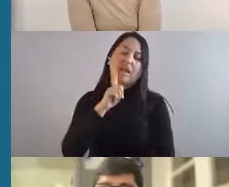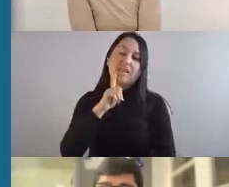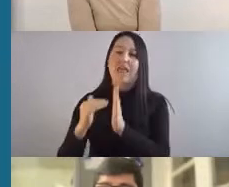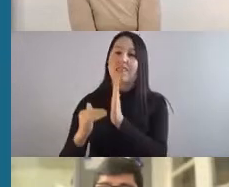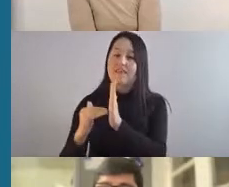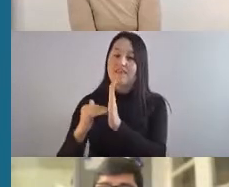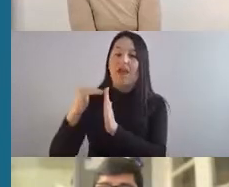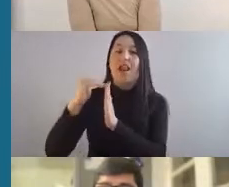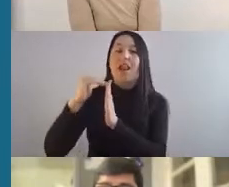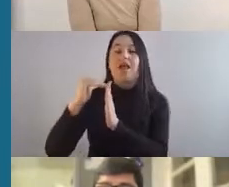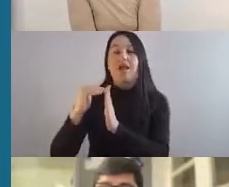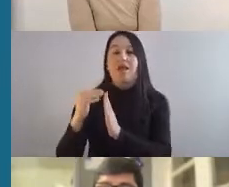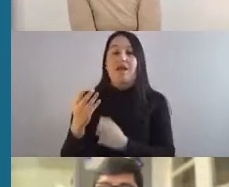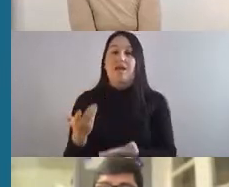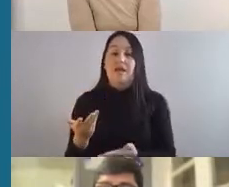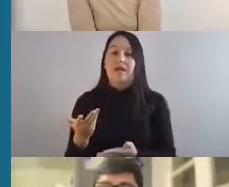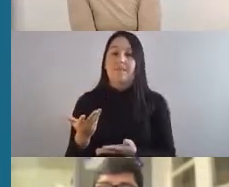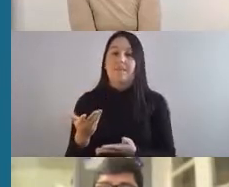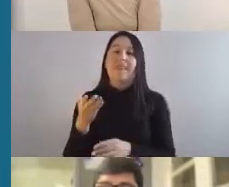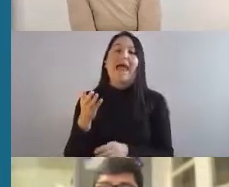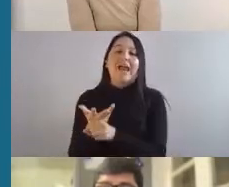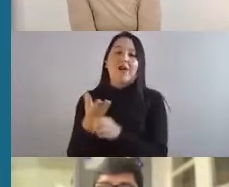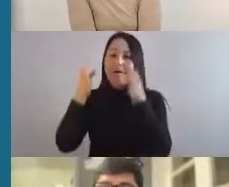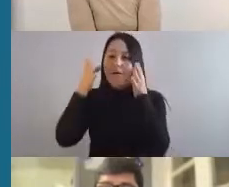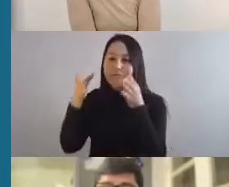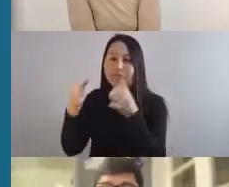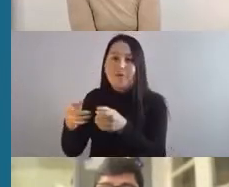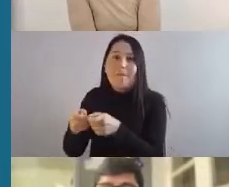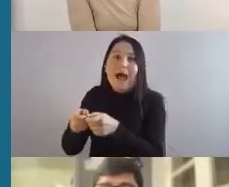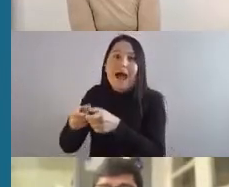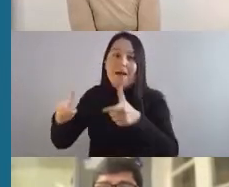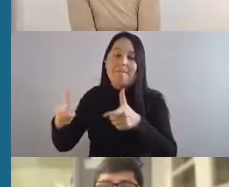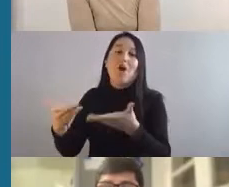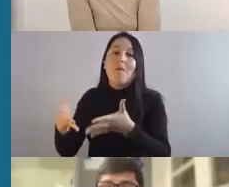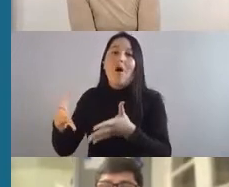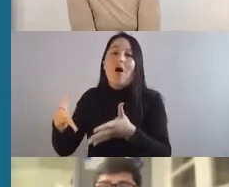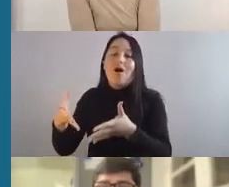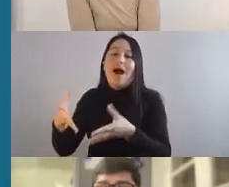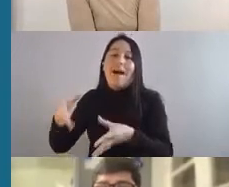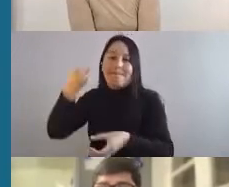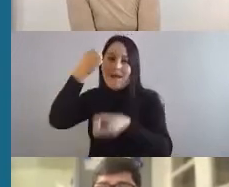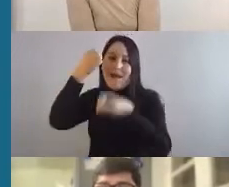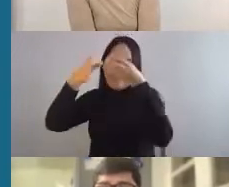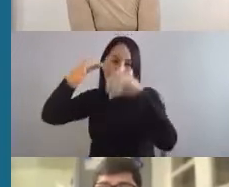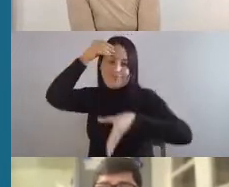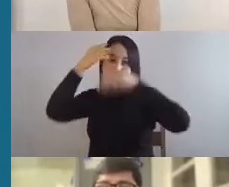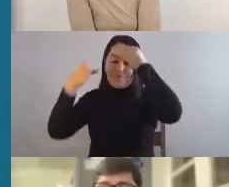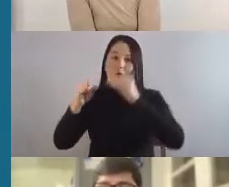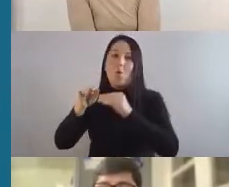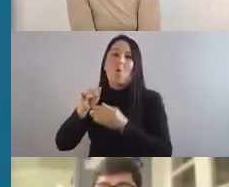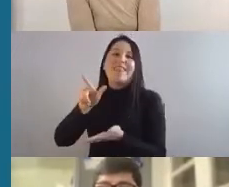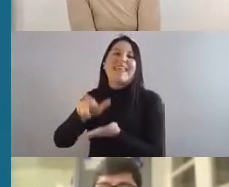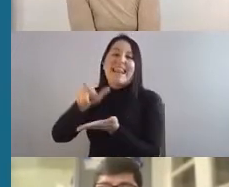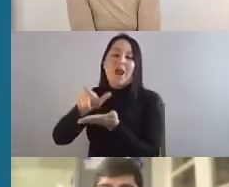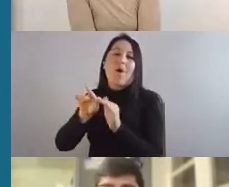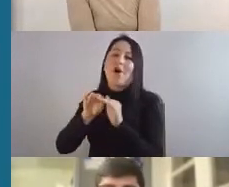avanzado. Ahí hay una dedicación más amplia, ¿no? Como a aprender un idioma completo. En este caso, lo que pretendimos